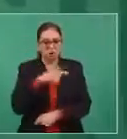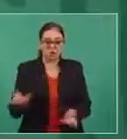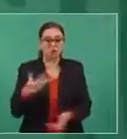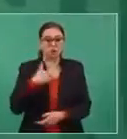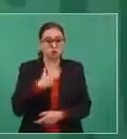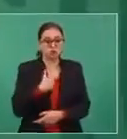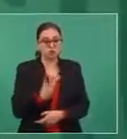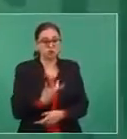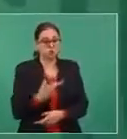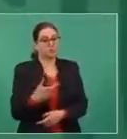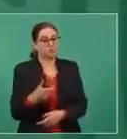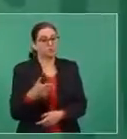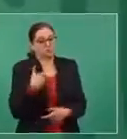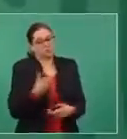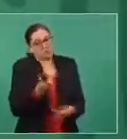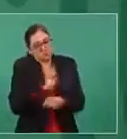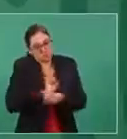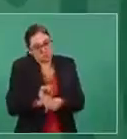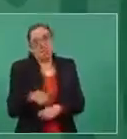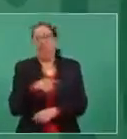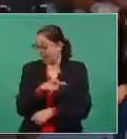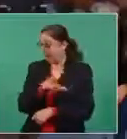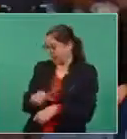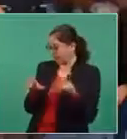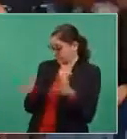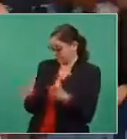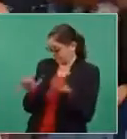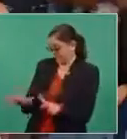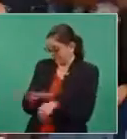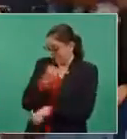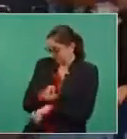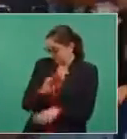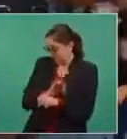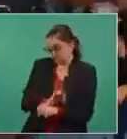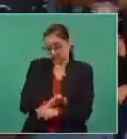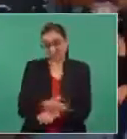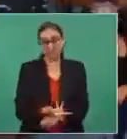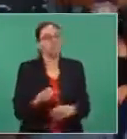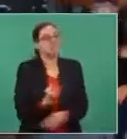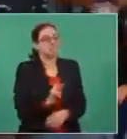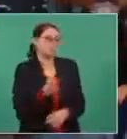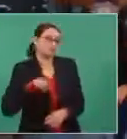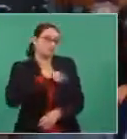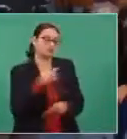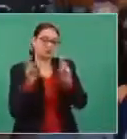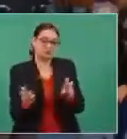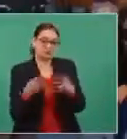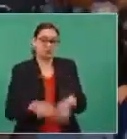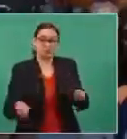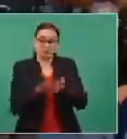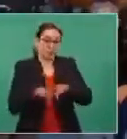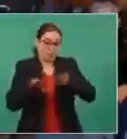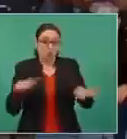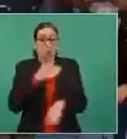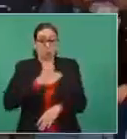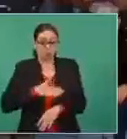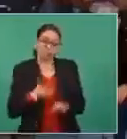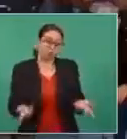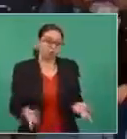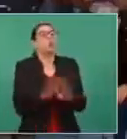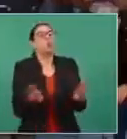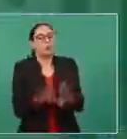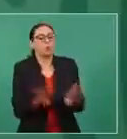poderosa, pero sí, que es machuchón y le da la palabra. Pero estamos hablando de temas prioritarios y nos parece injusto esa parte. Por eso le pregunto cuál es el